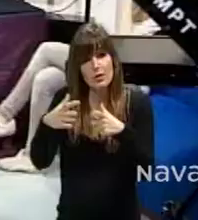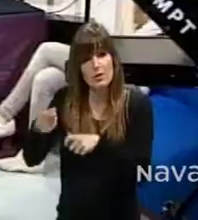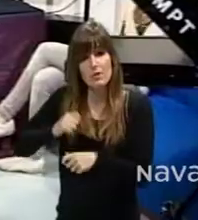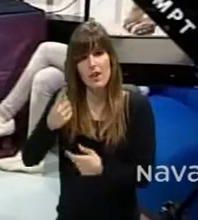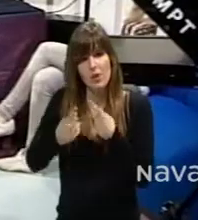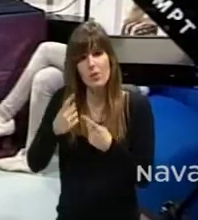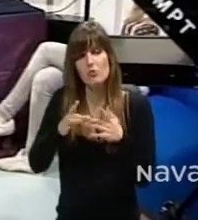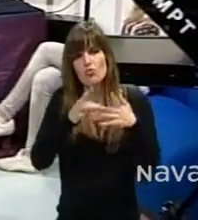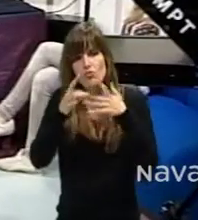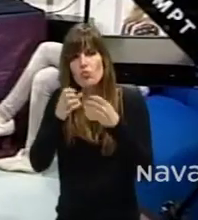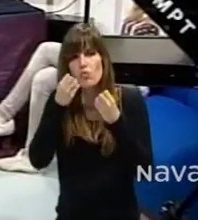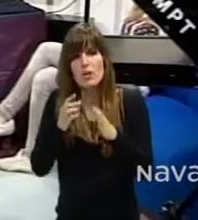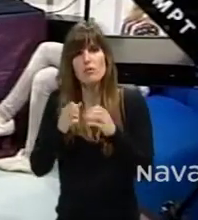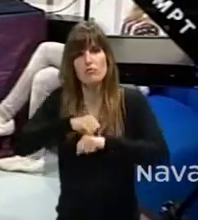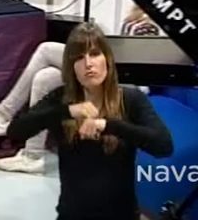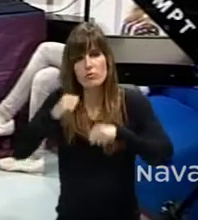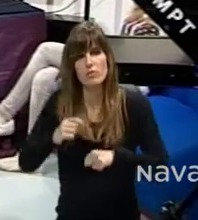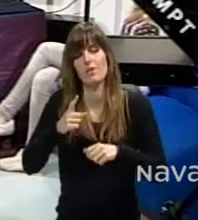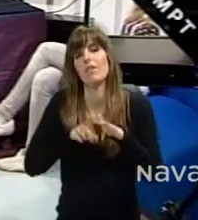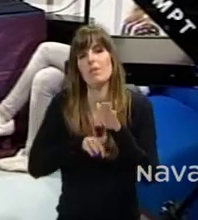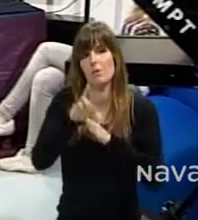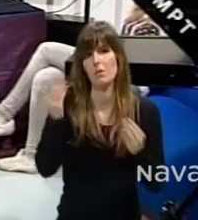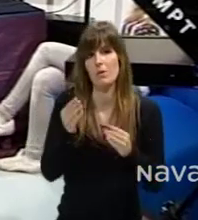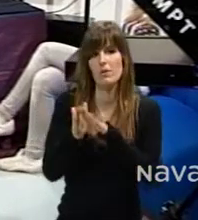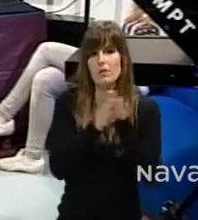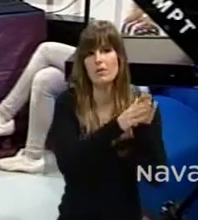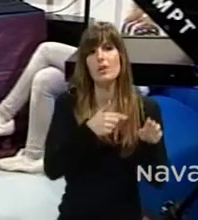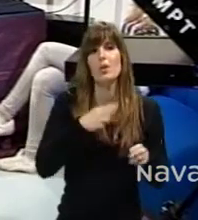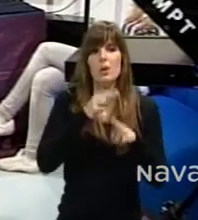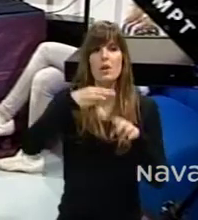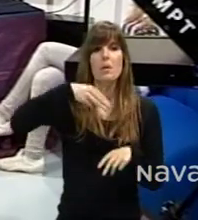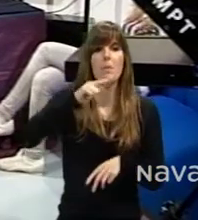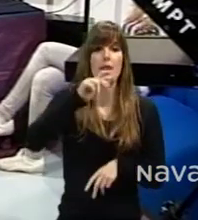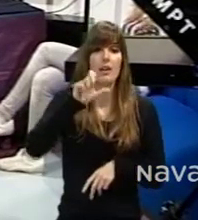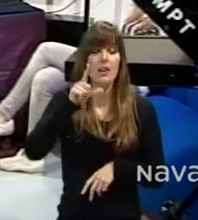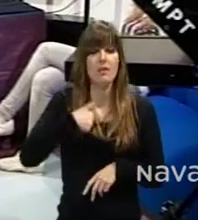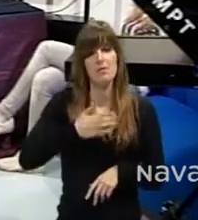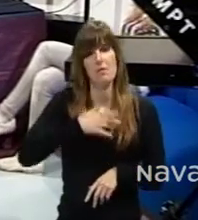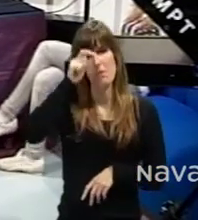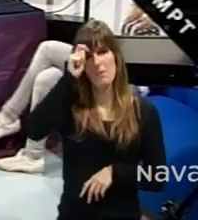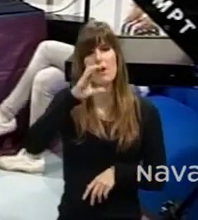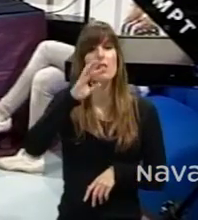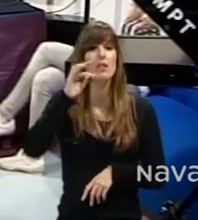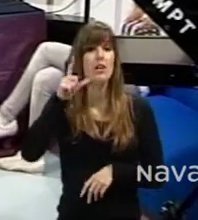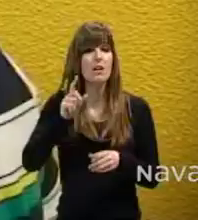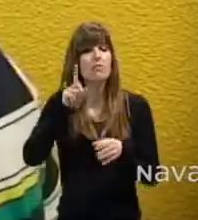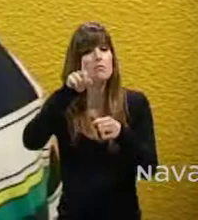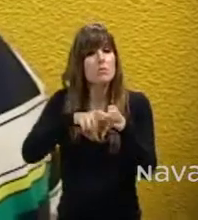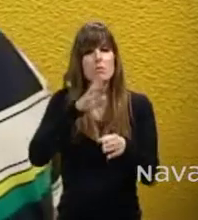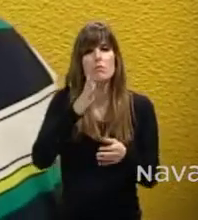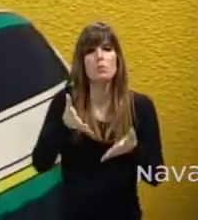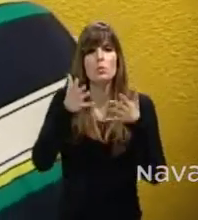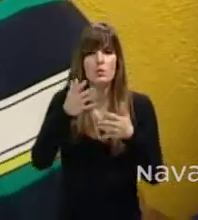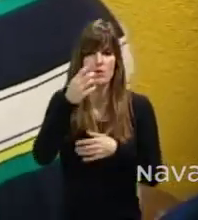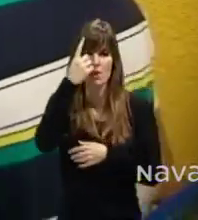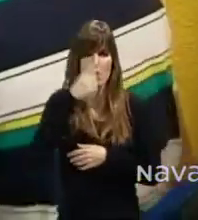antes. Me llamo Miquel y vengo de Pamplona y estoy aquí estudiando en CTL porque me encanta esto de la imagen y el sonido. Como siempre,